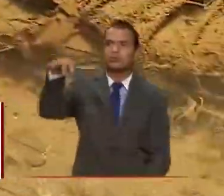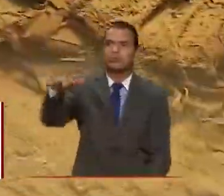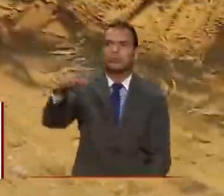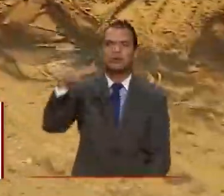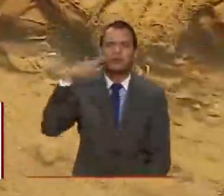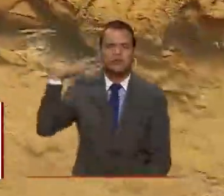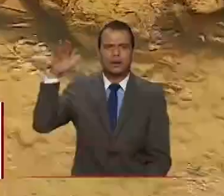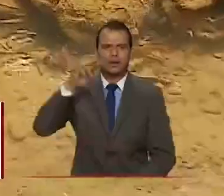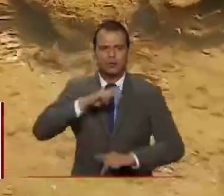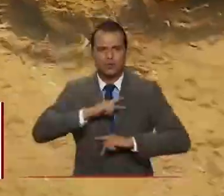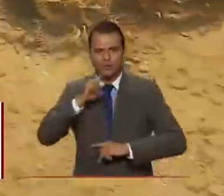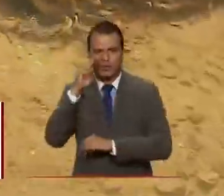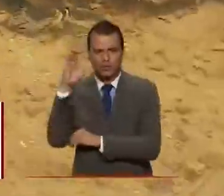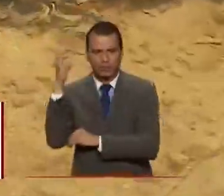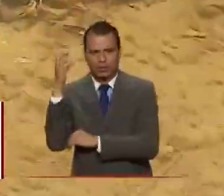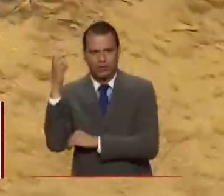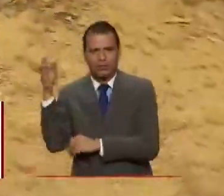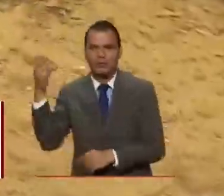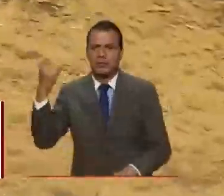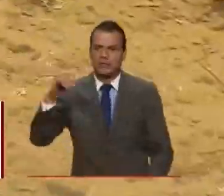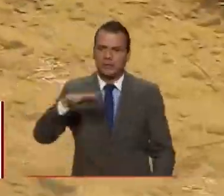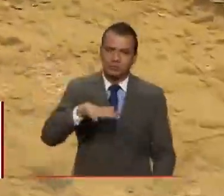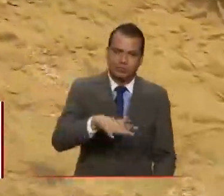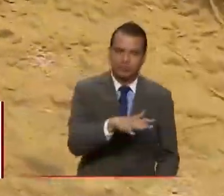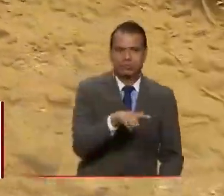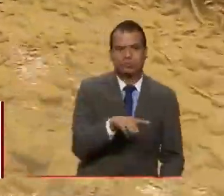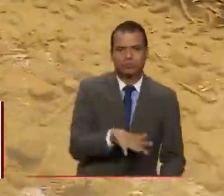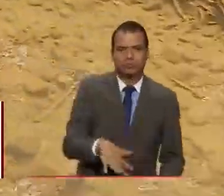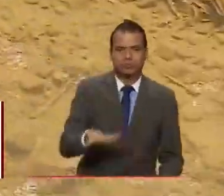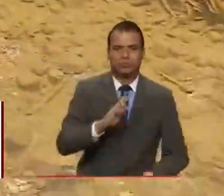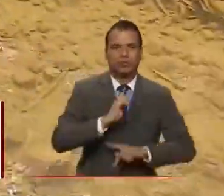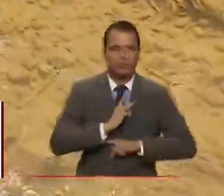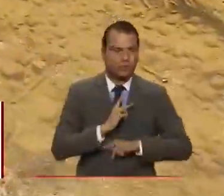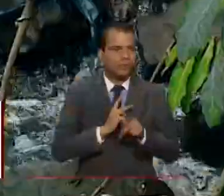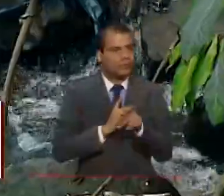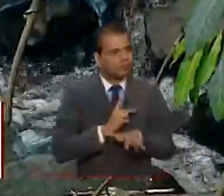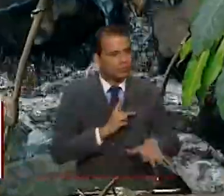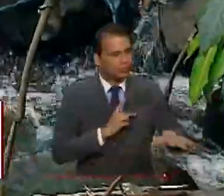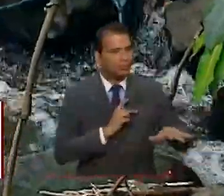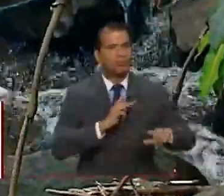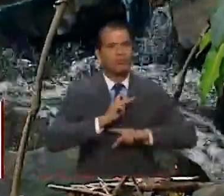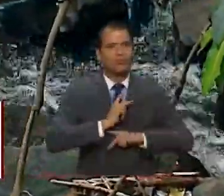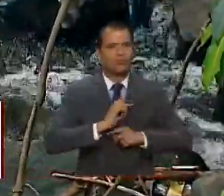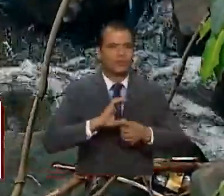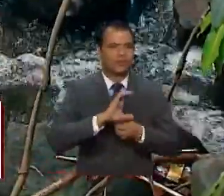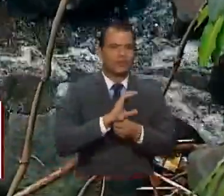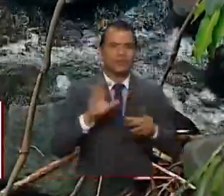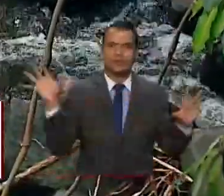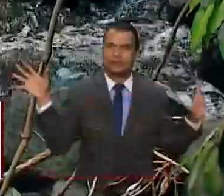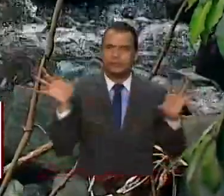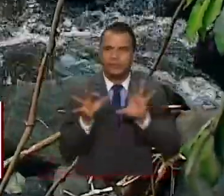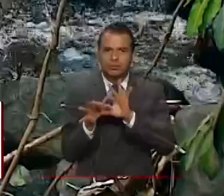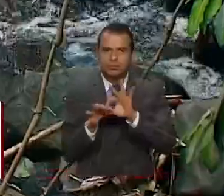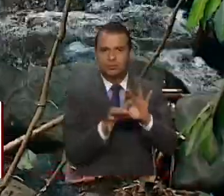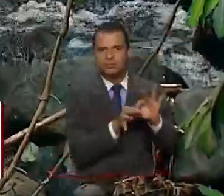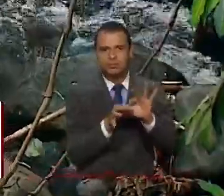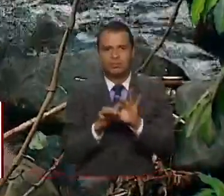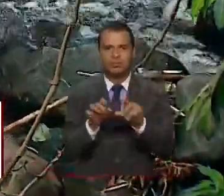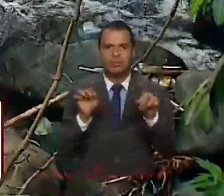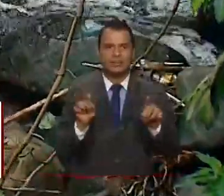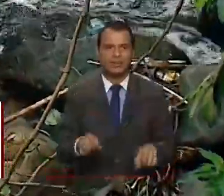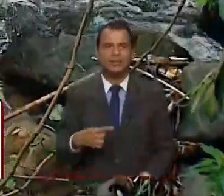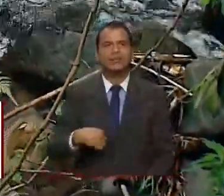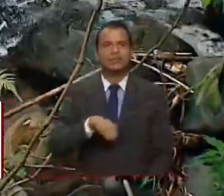diferentes competencias. Sin embargo, siempre he insistido en que el medio ambiente no tiene por qué tener fronteras, por lo tanto la corporación siempre hace